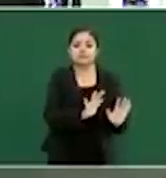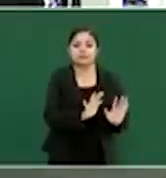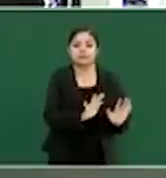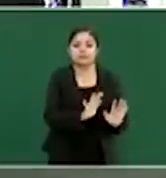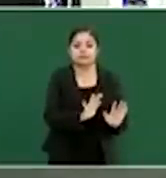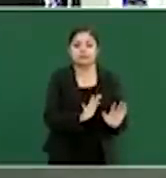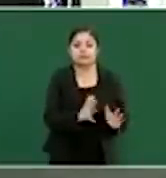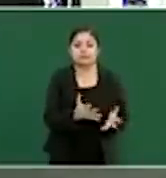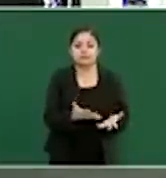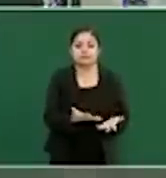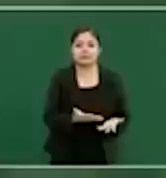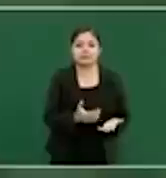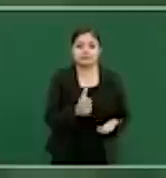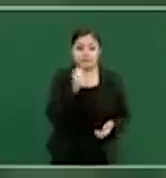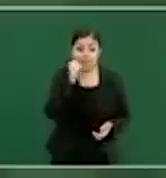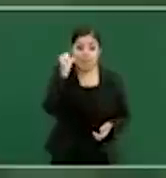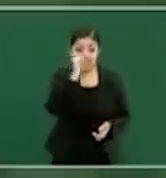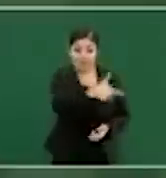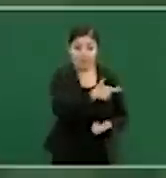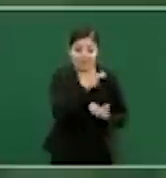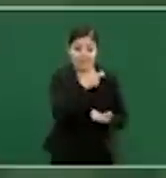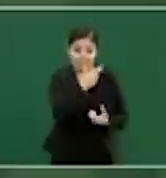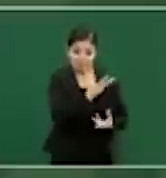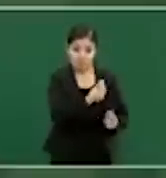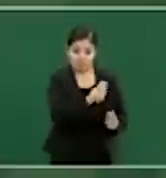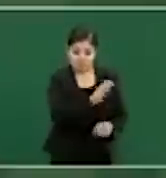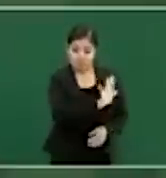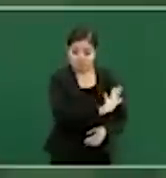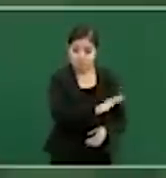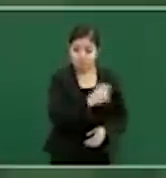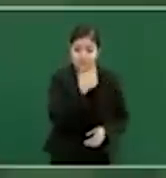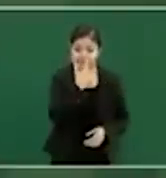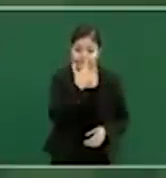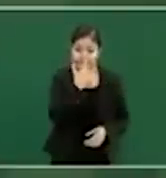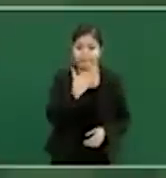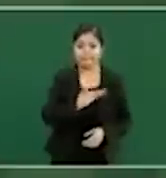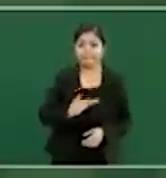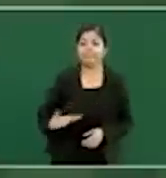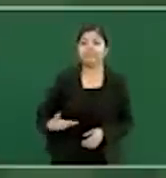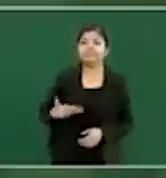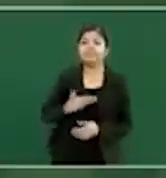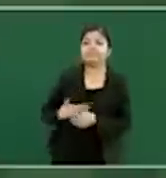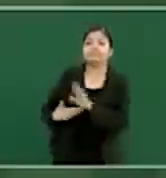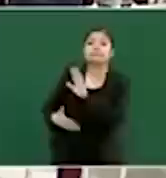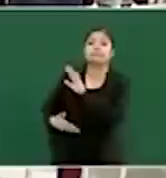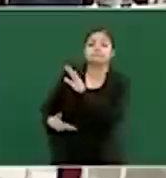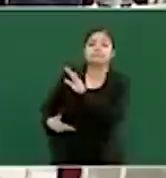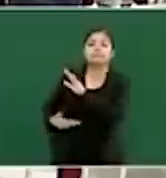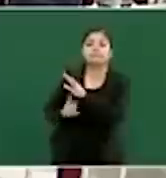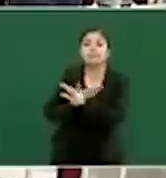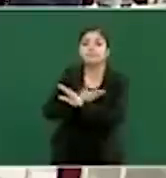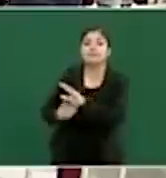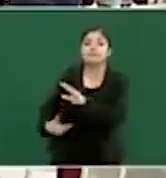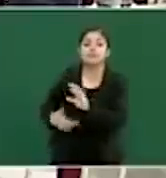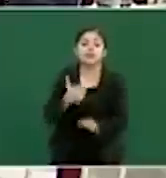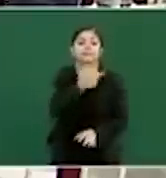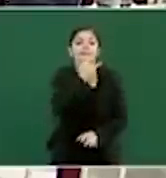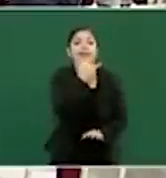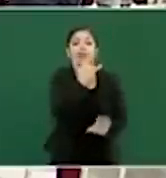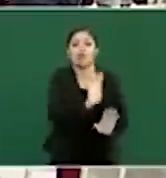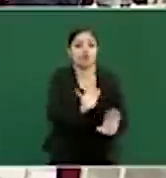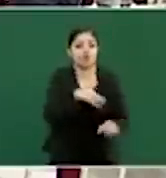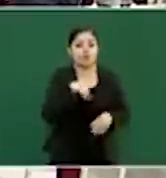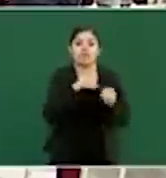Sara se ríe. Ayer te estabas riendo mucho, ¿eh? Ayer te estabas riendo muchísimo. Pero entonces, esa